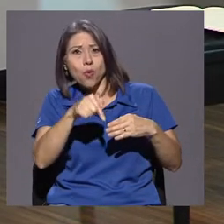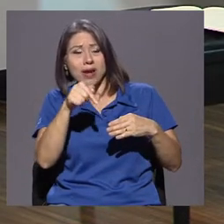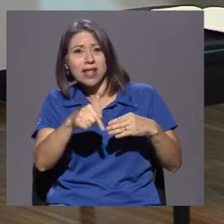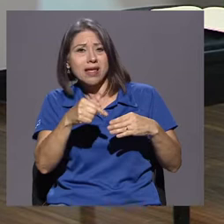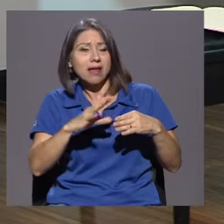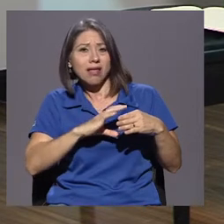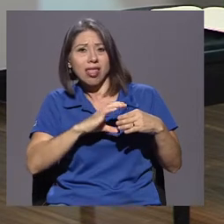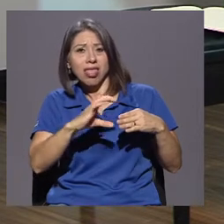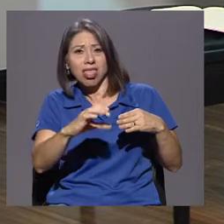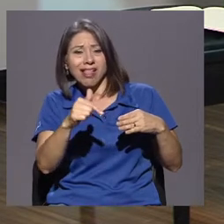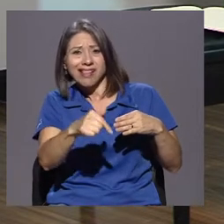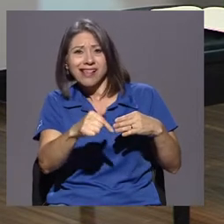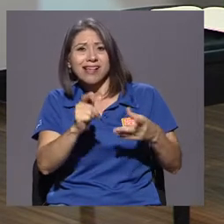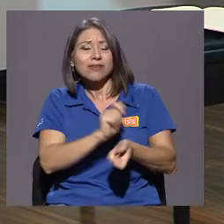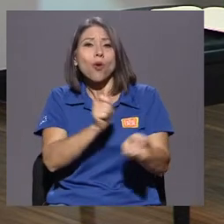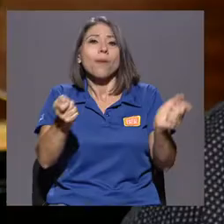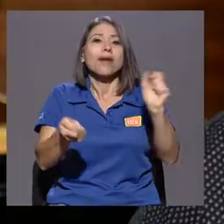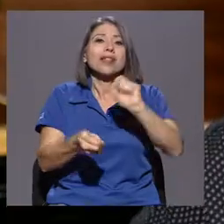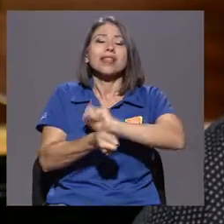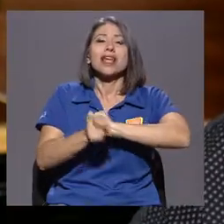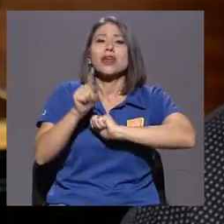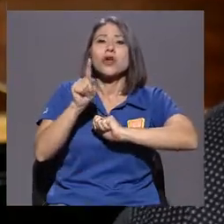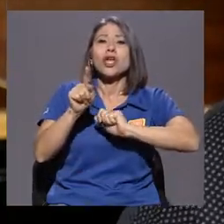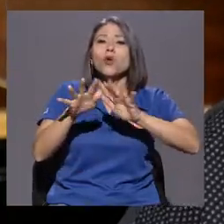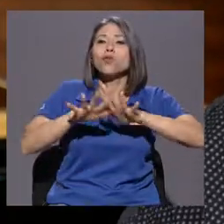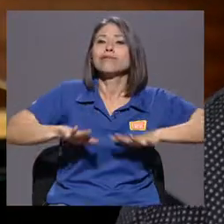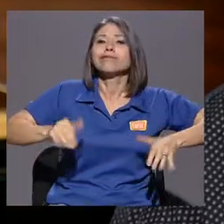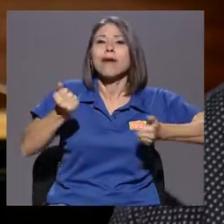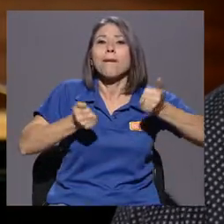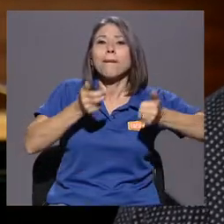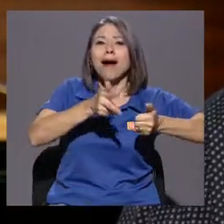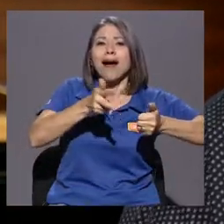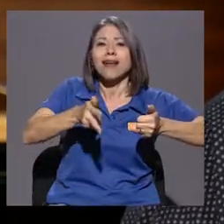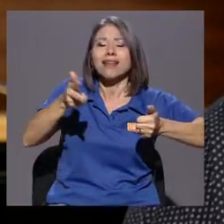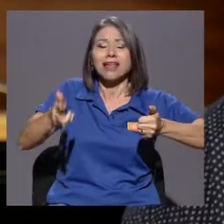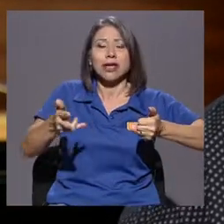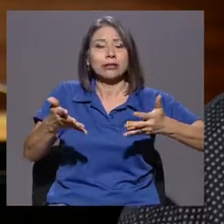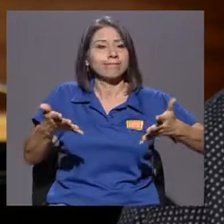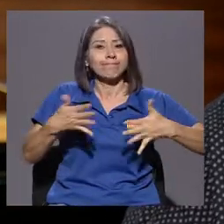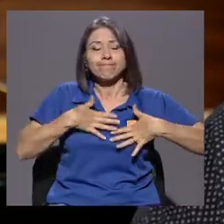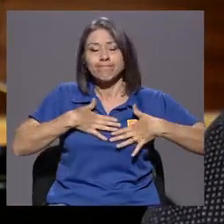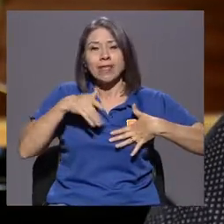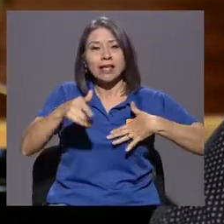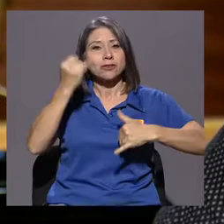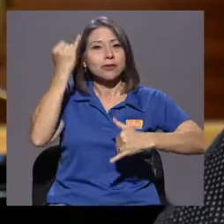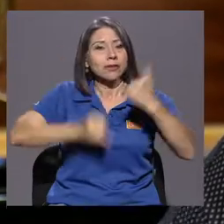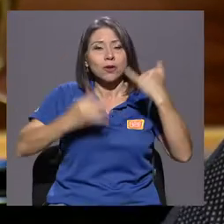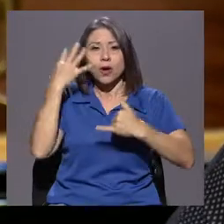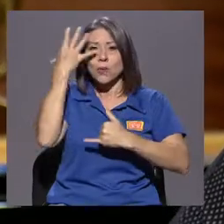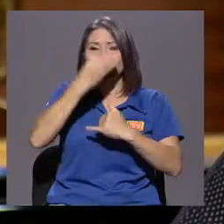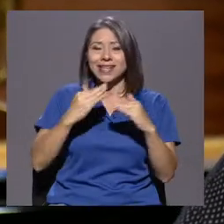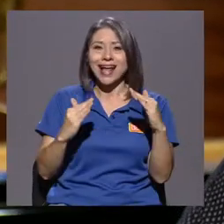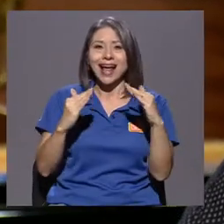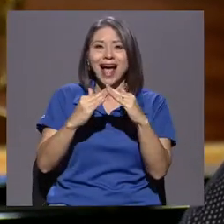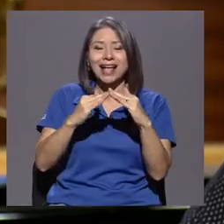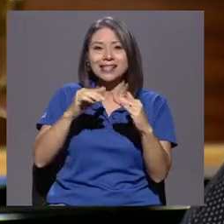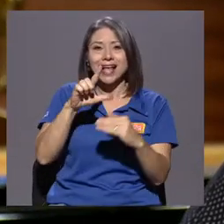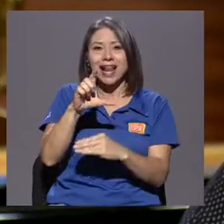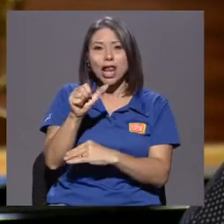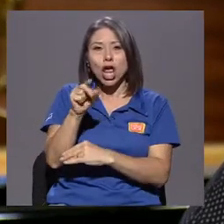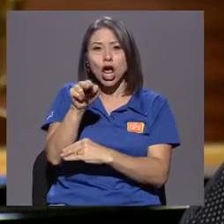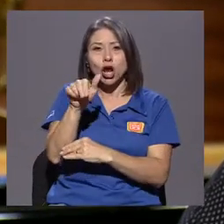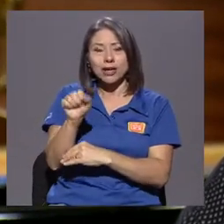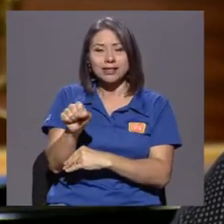desenchufado y lo convirtieron en un abyecto parque o es en eso terminó la hermosísima casa de los leones en